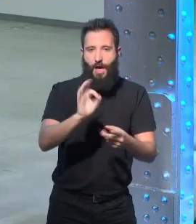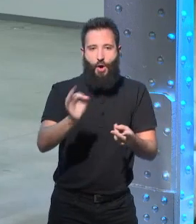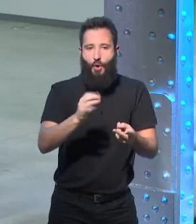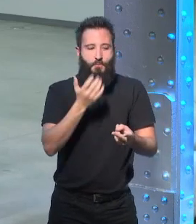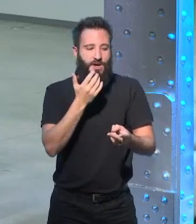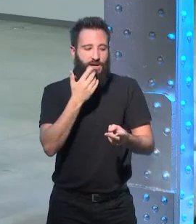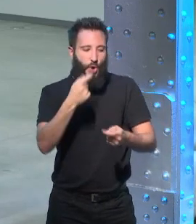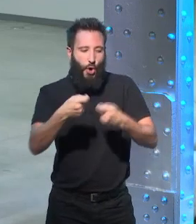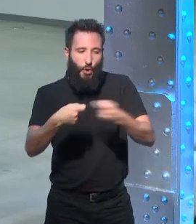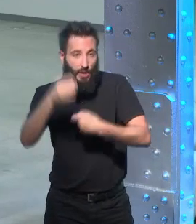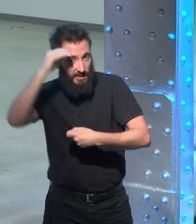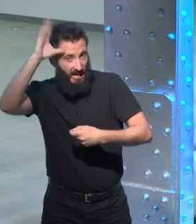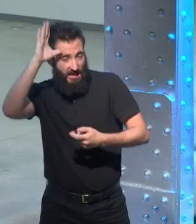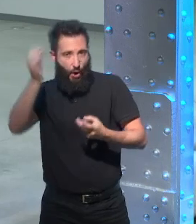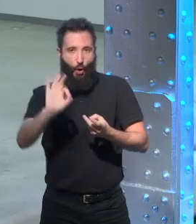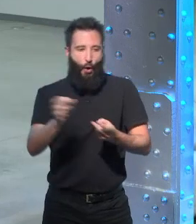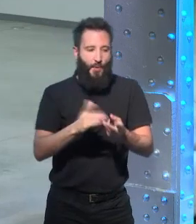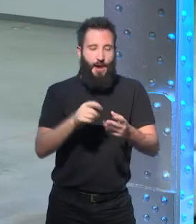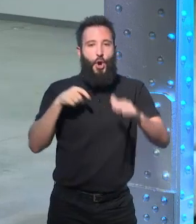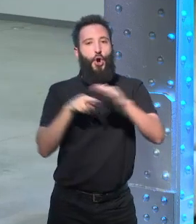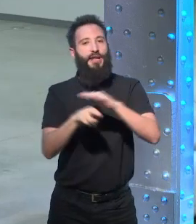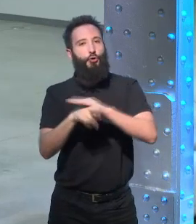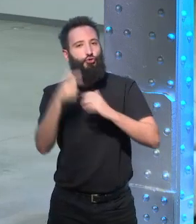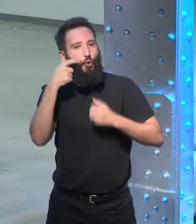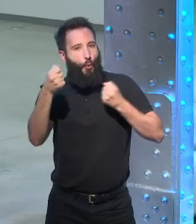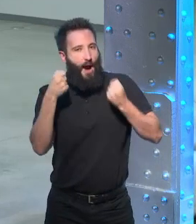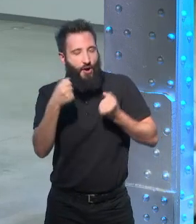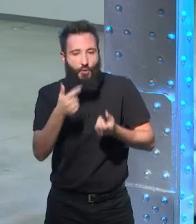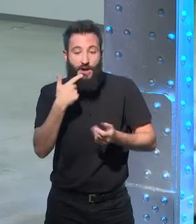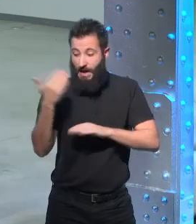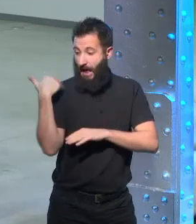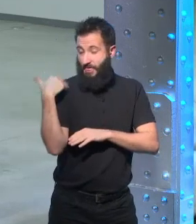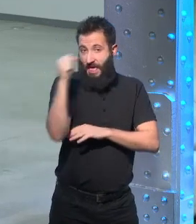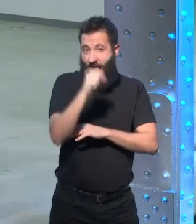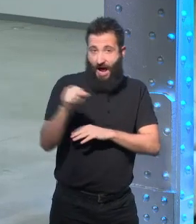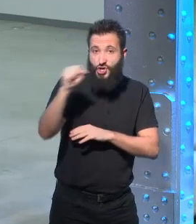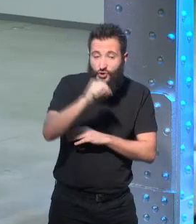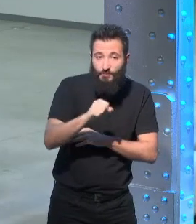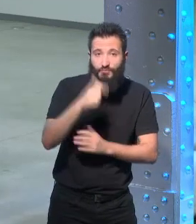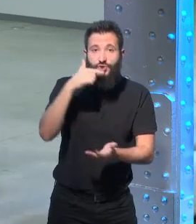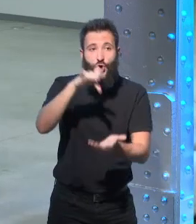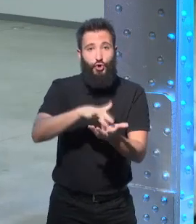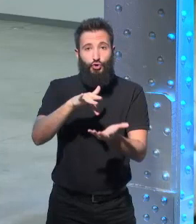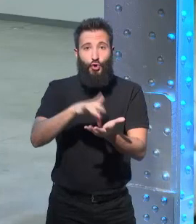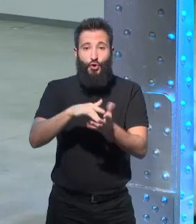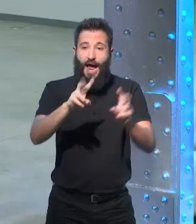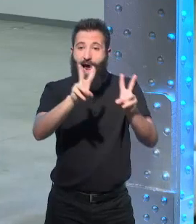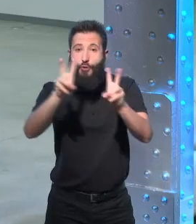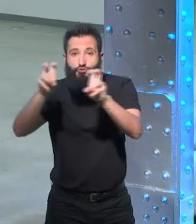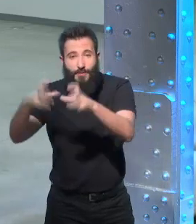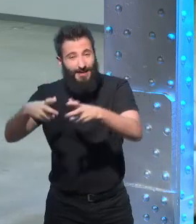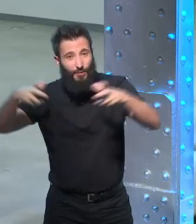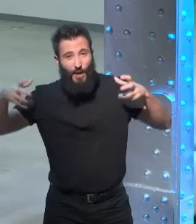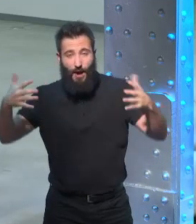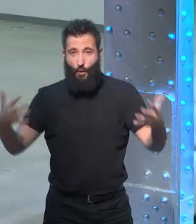mundo del e-commerce, de recursos humanos. Y en el último año, las grandes novedades han